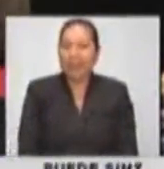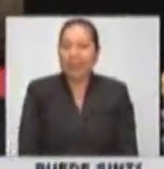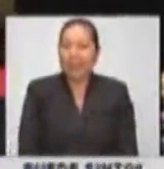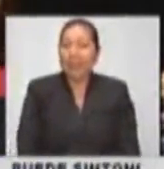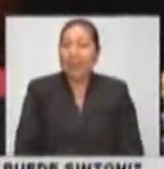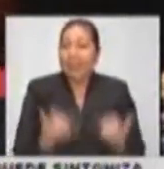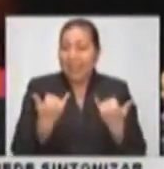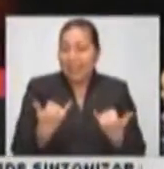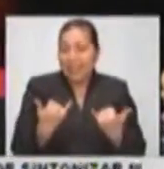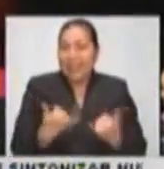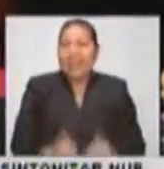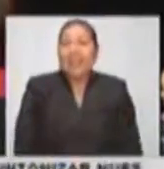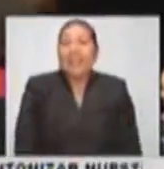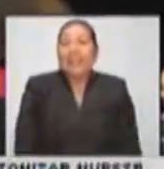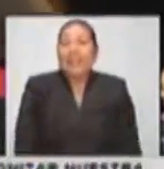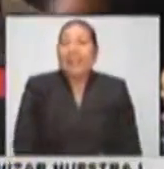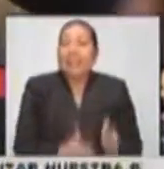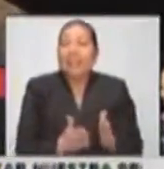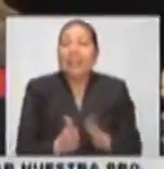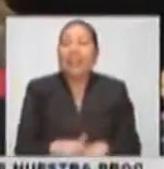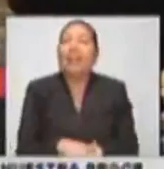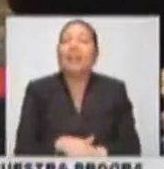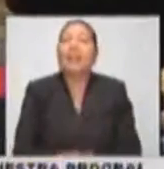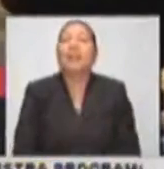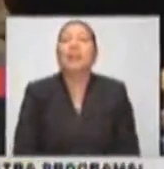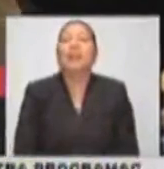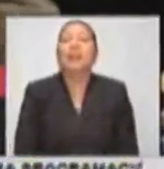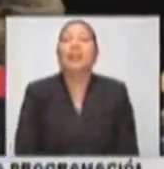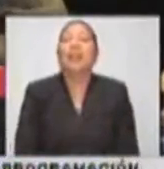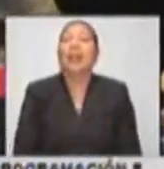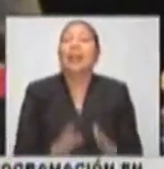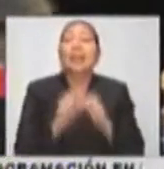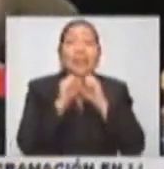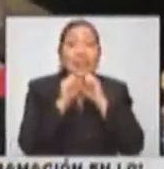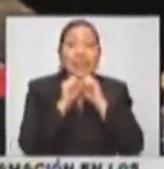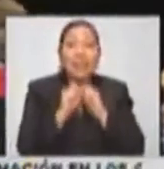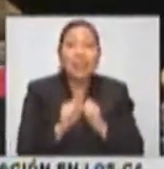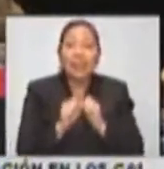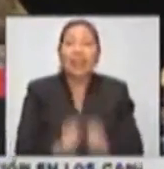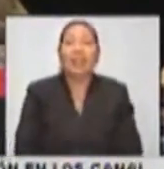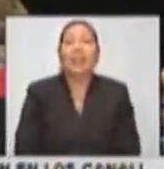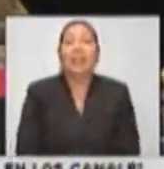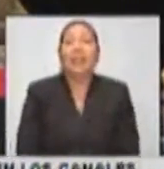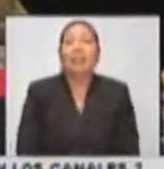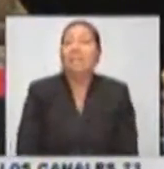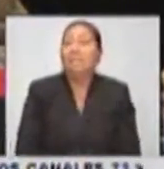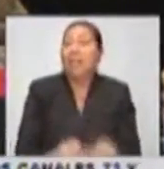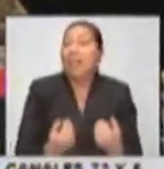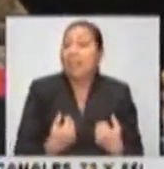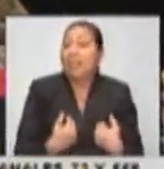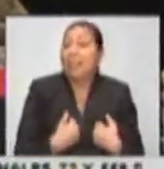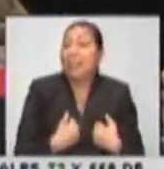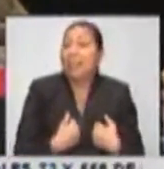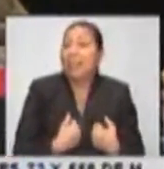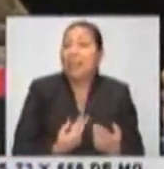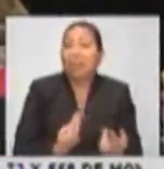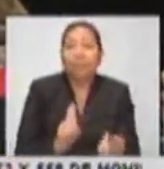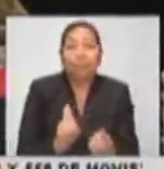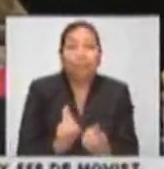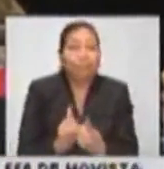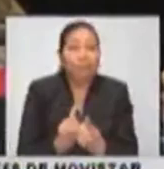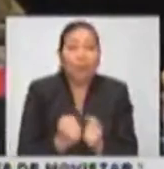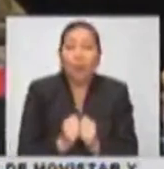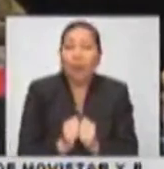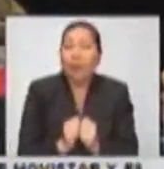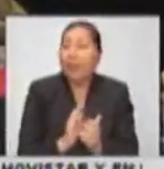Y esta es la organización con la estructura ya del secretariado. En verdad tenemos relación ahora directa e indirecta